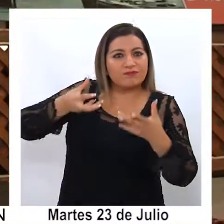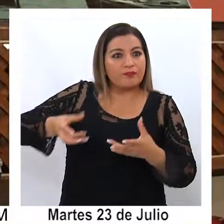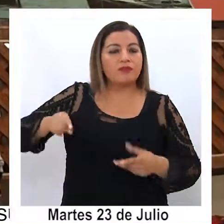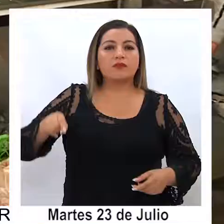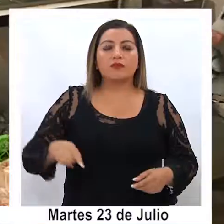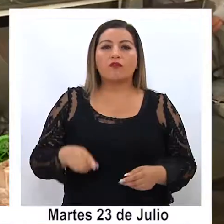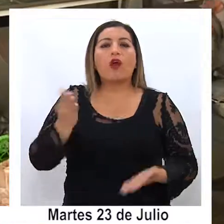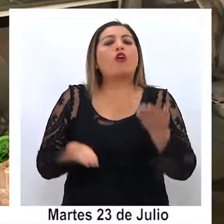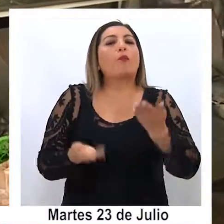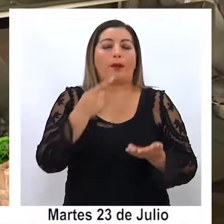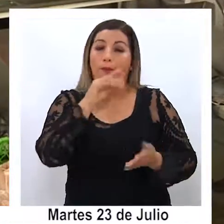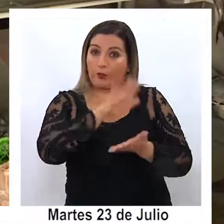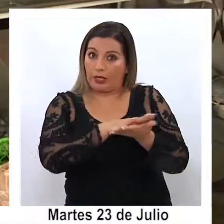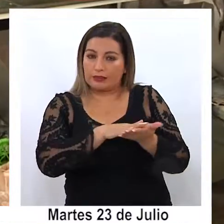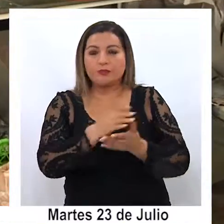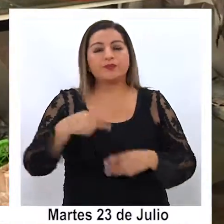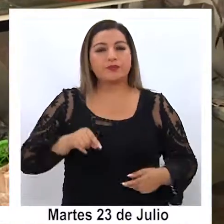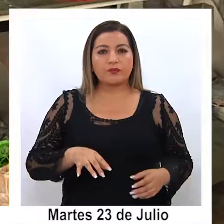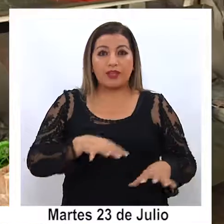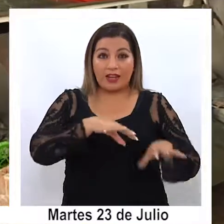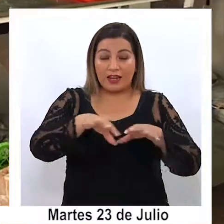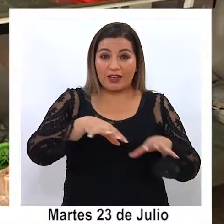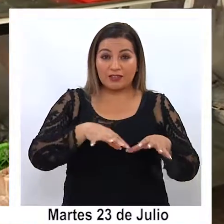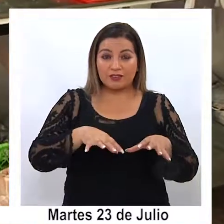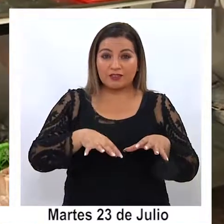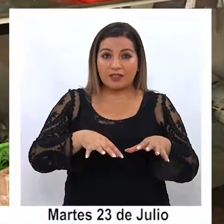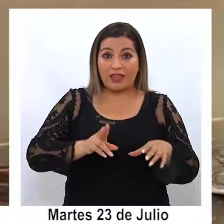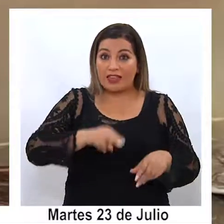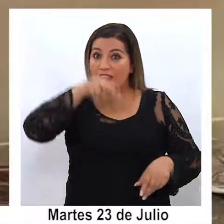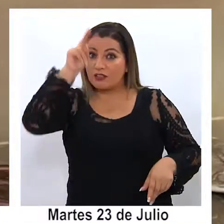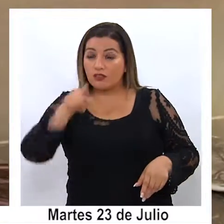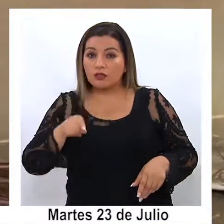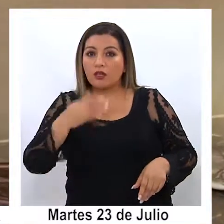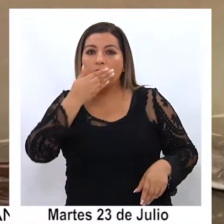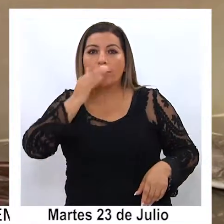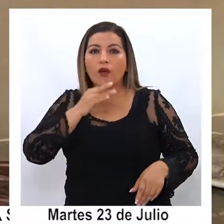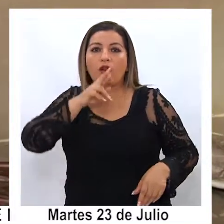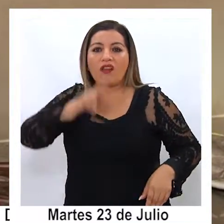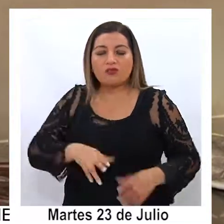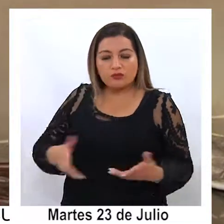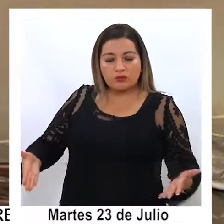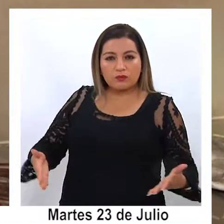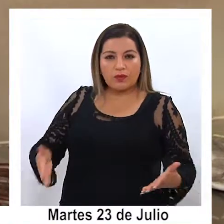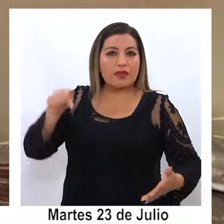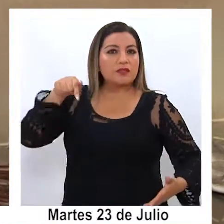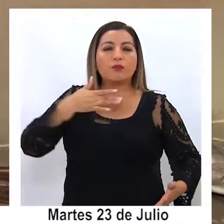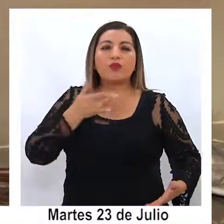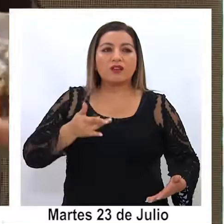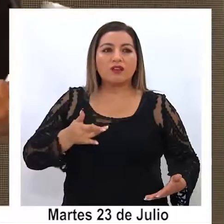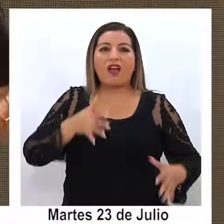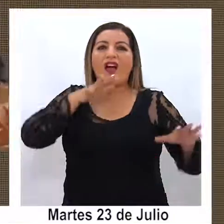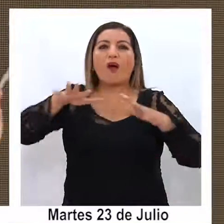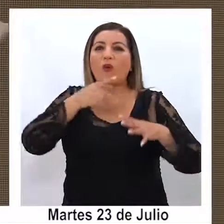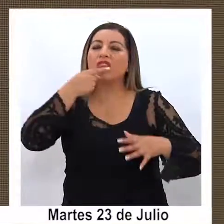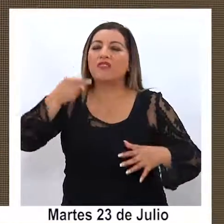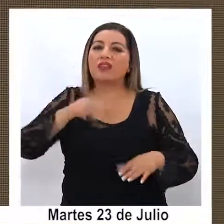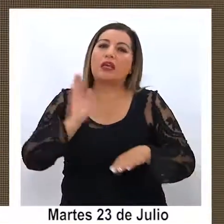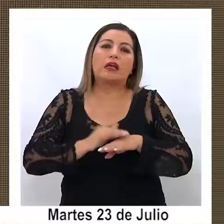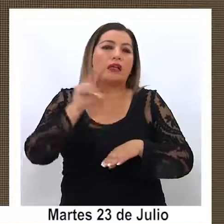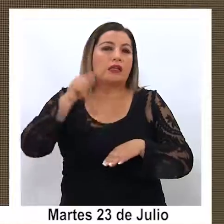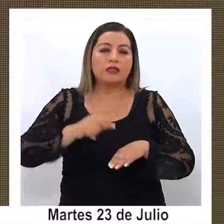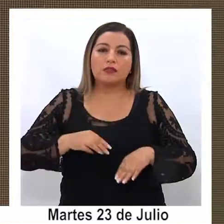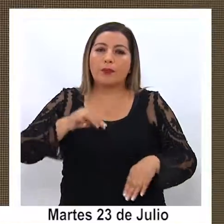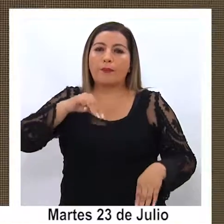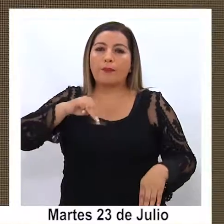Hay que, voy a hacer una comparación, los recursos que tiene el lado norte son mejores que los del lado del sur, ¿por qué? Porque tienen otras aguas, son más